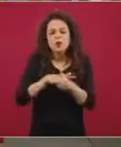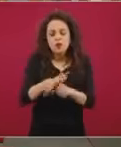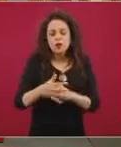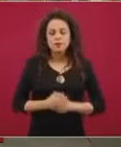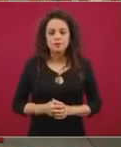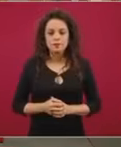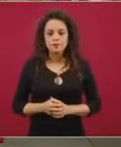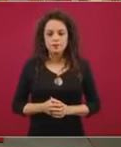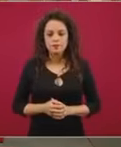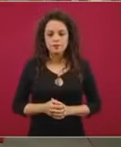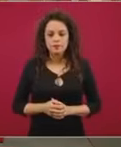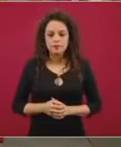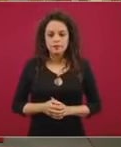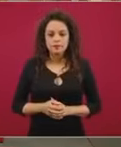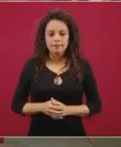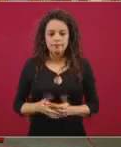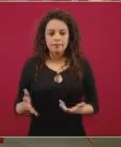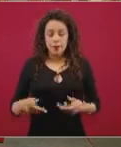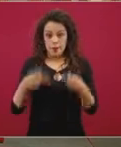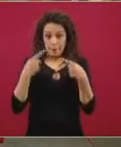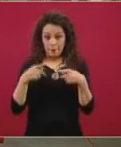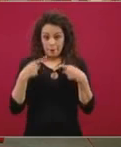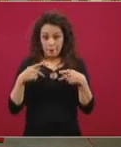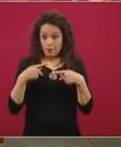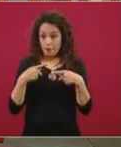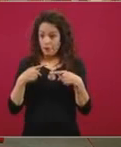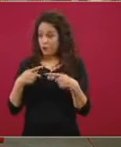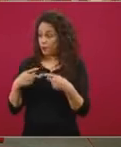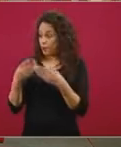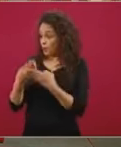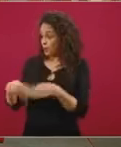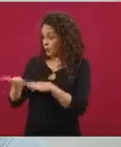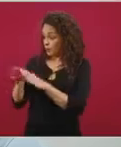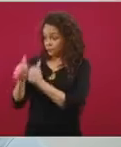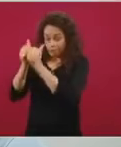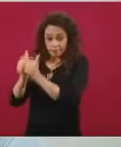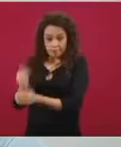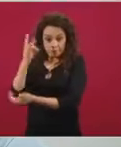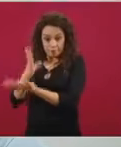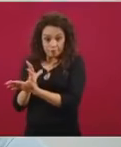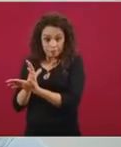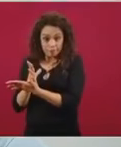no solo se quede en su casa